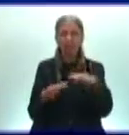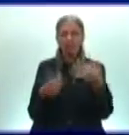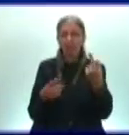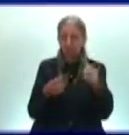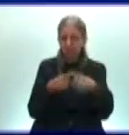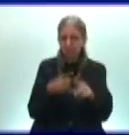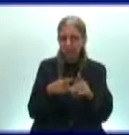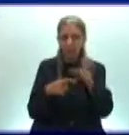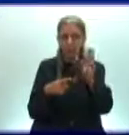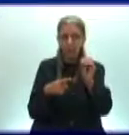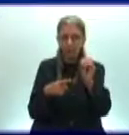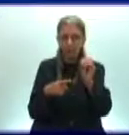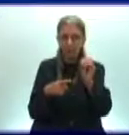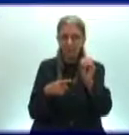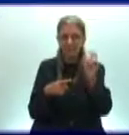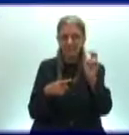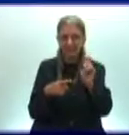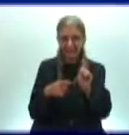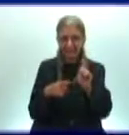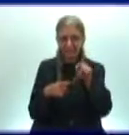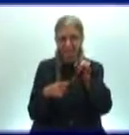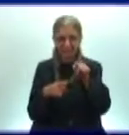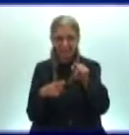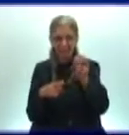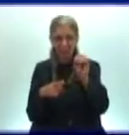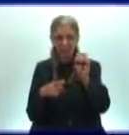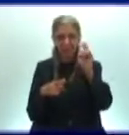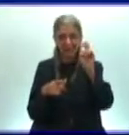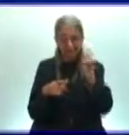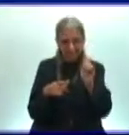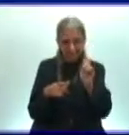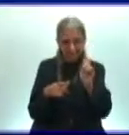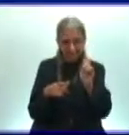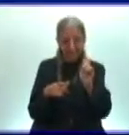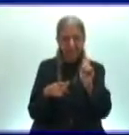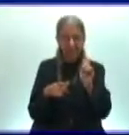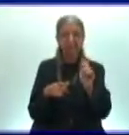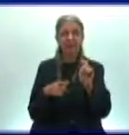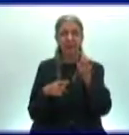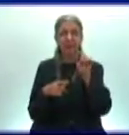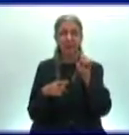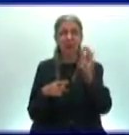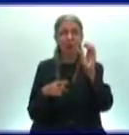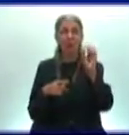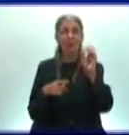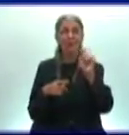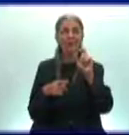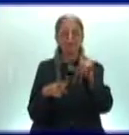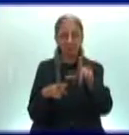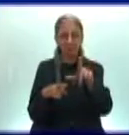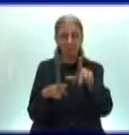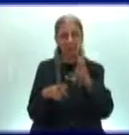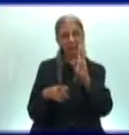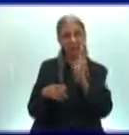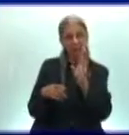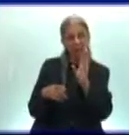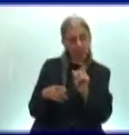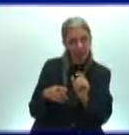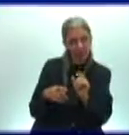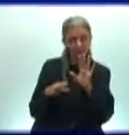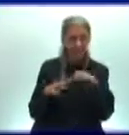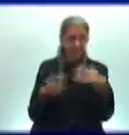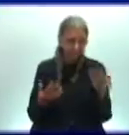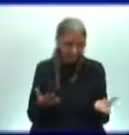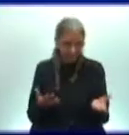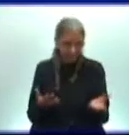químico oxígeno. Ahora bien, cuando hablamos de la información cuantitativa, nos estamos refiriendo a la cantidad de